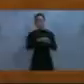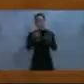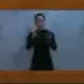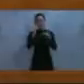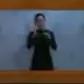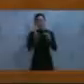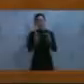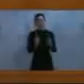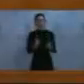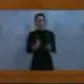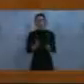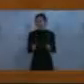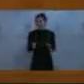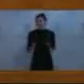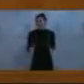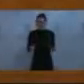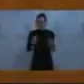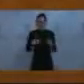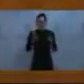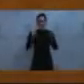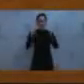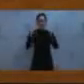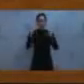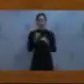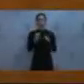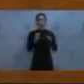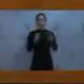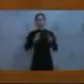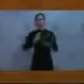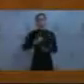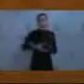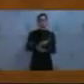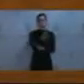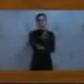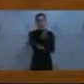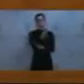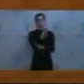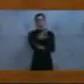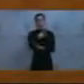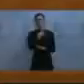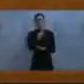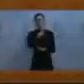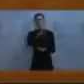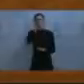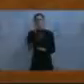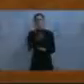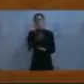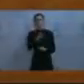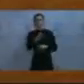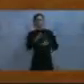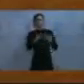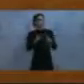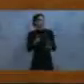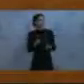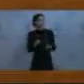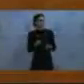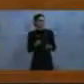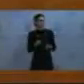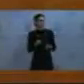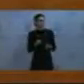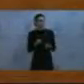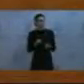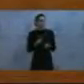igual. De hecho, el que es atendido a las 2 horas tiene hasta un 20% más de posibilidades de